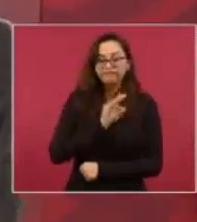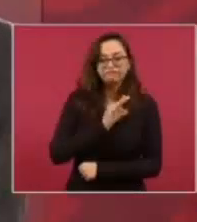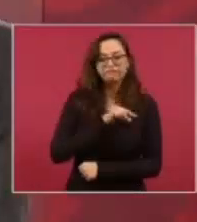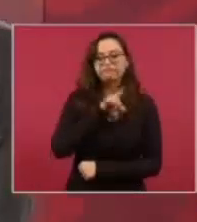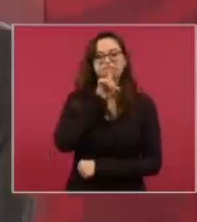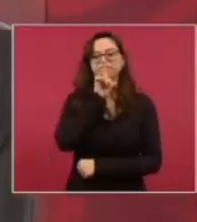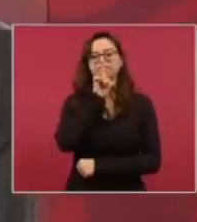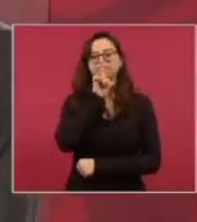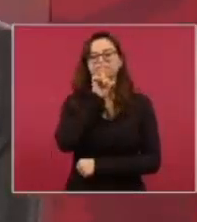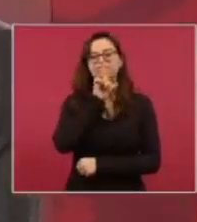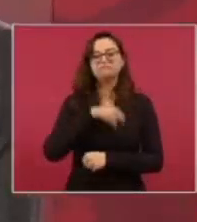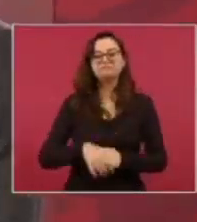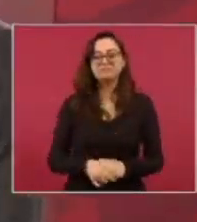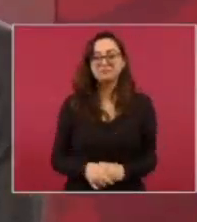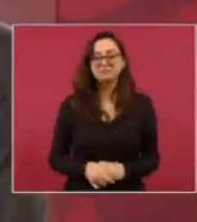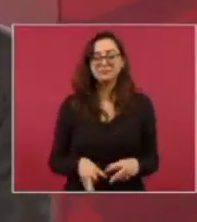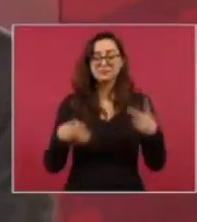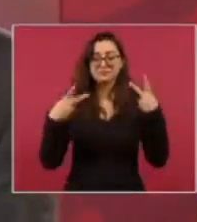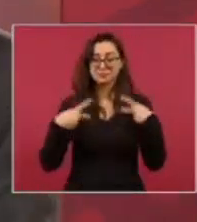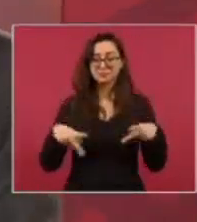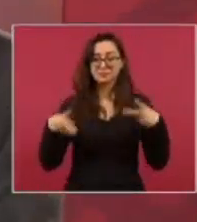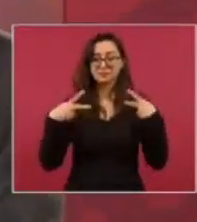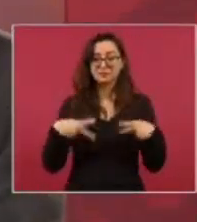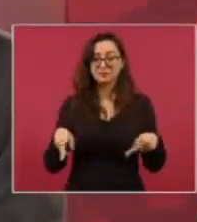Si se atiende al pueblo,